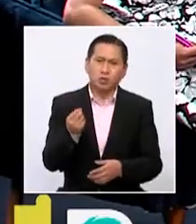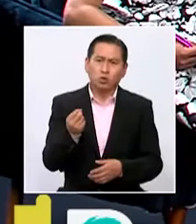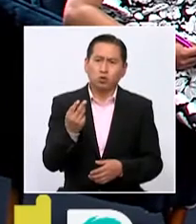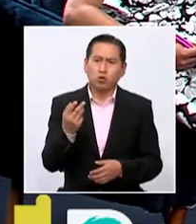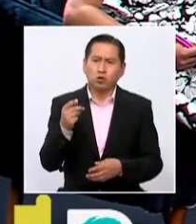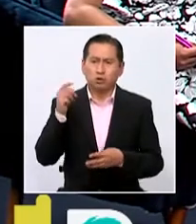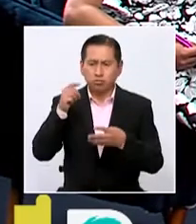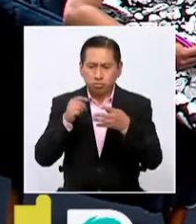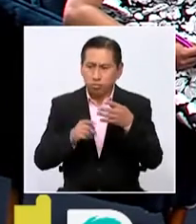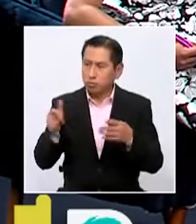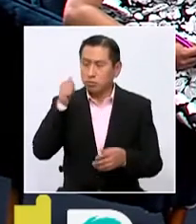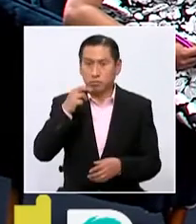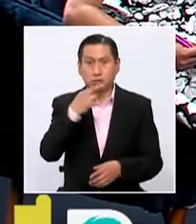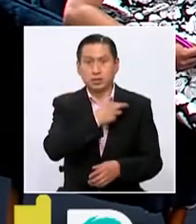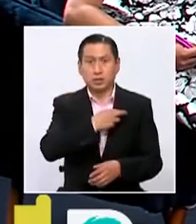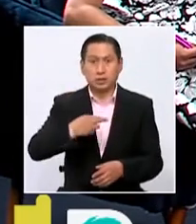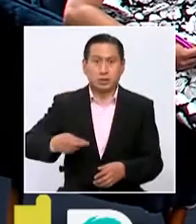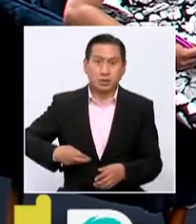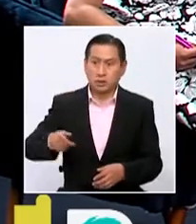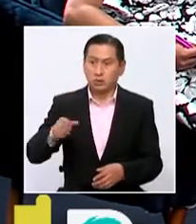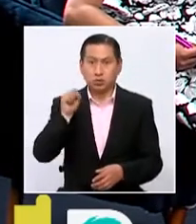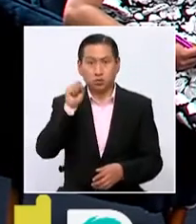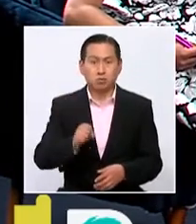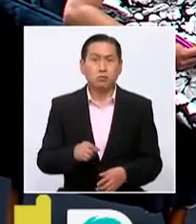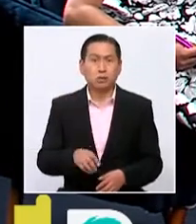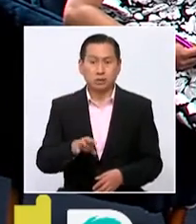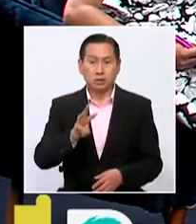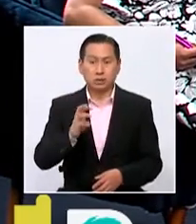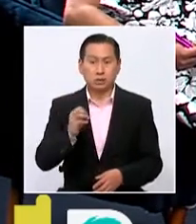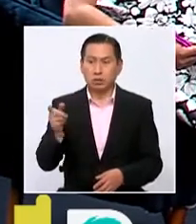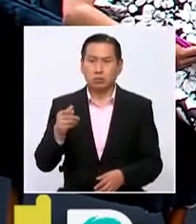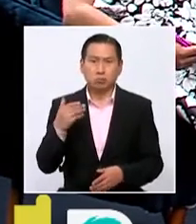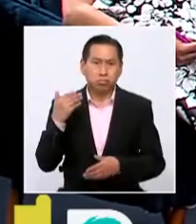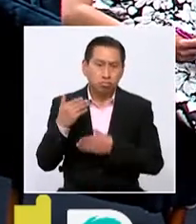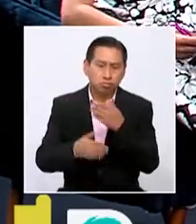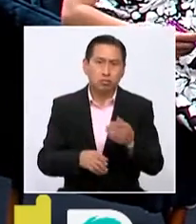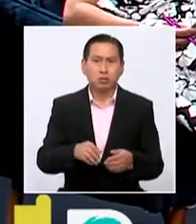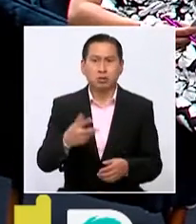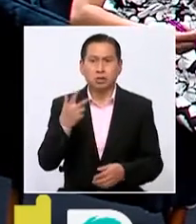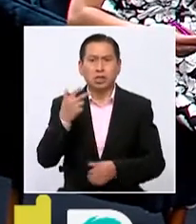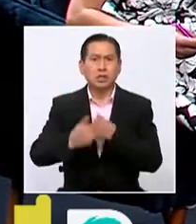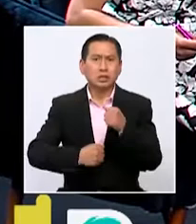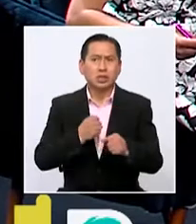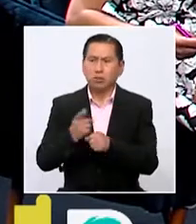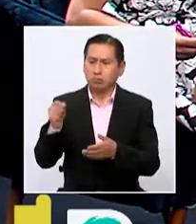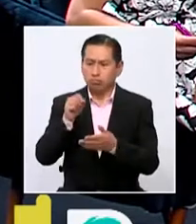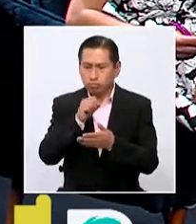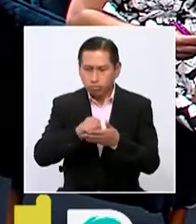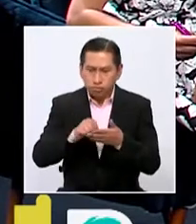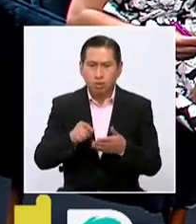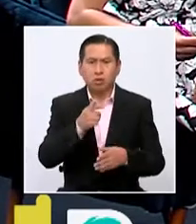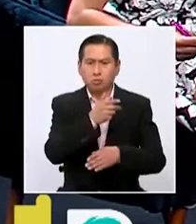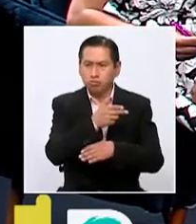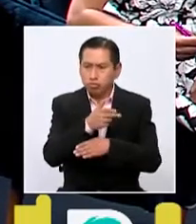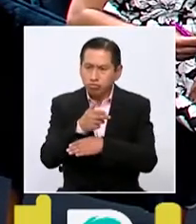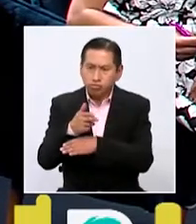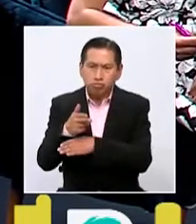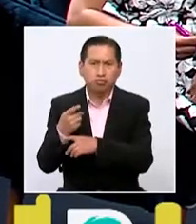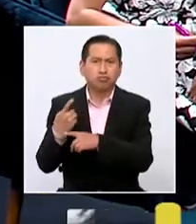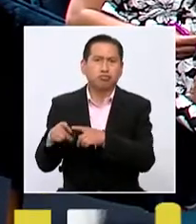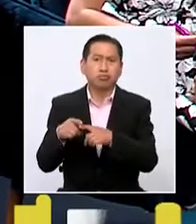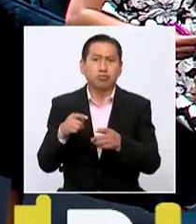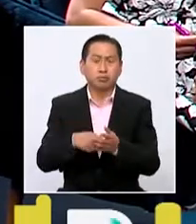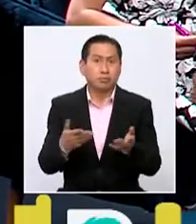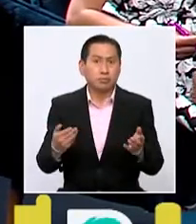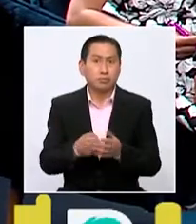como el de La Reina del Sur, que van a ser 60, puede tomar hasta 3 años de escritura, de desarrollo, para